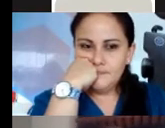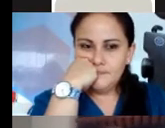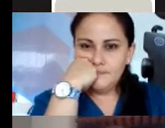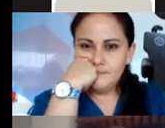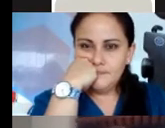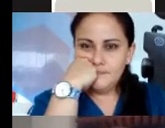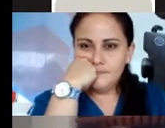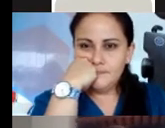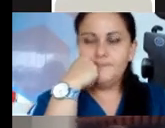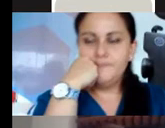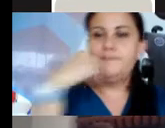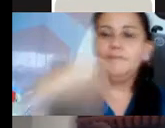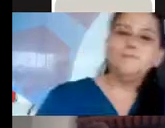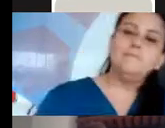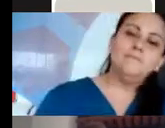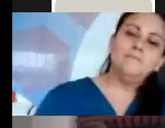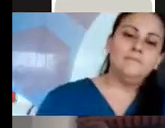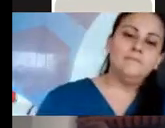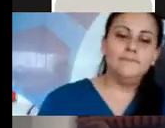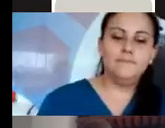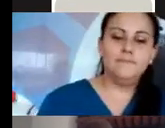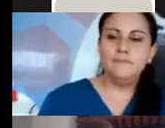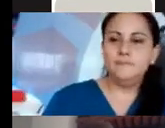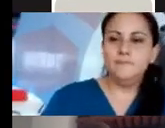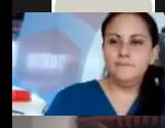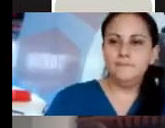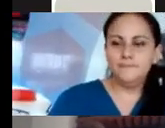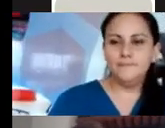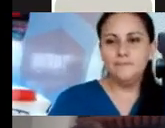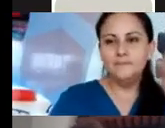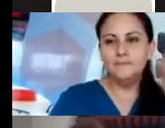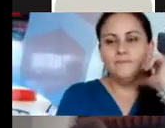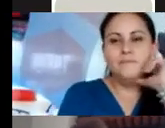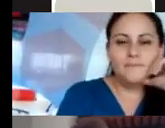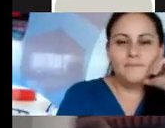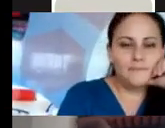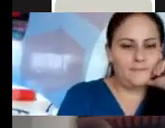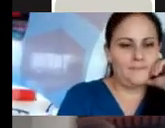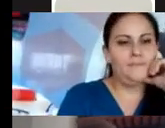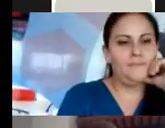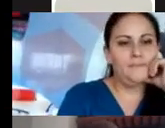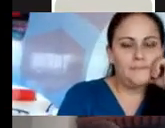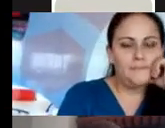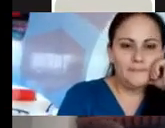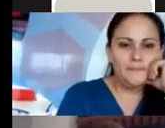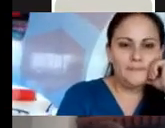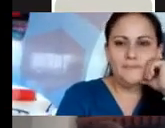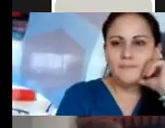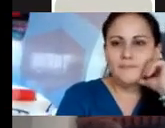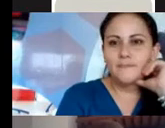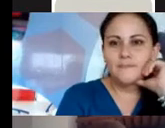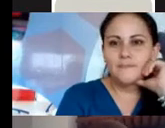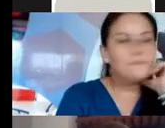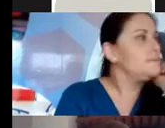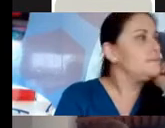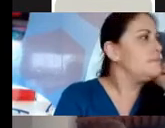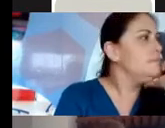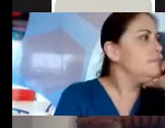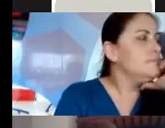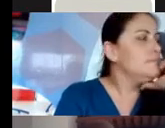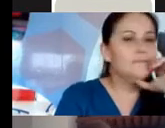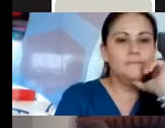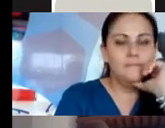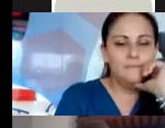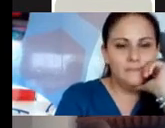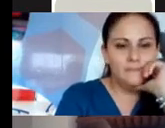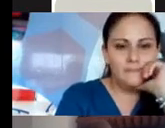sean digamos así, los aditamentos o las crucecitas para un sistema postural